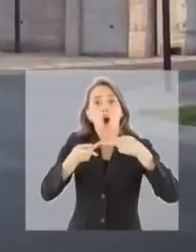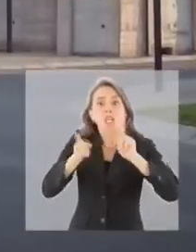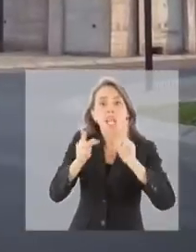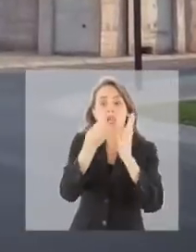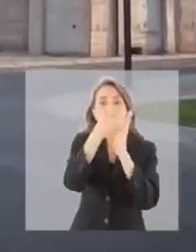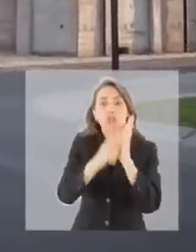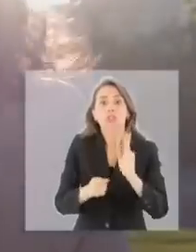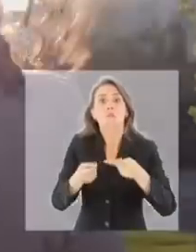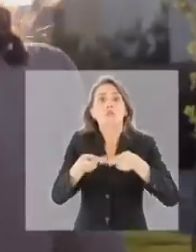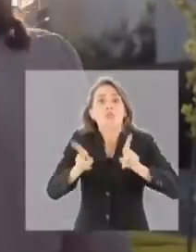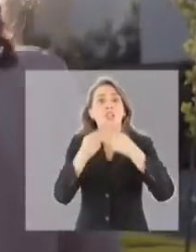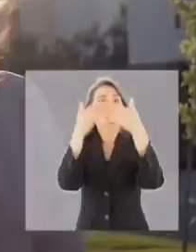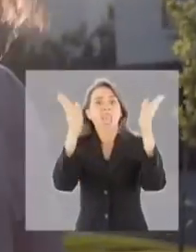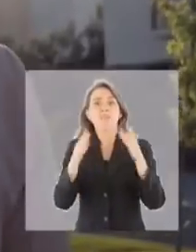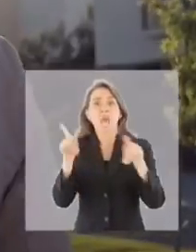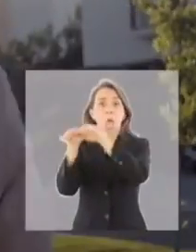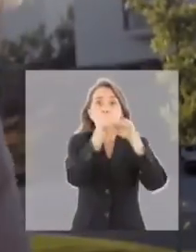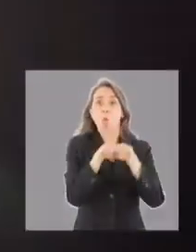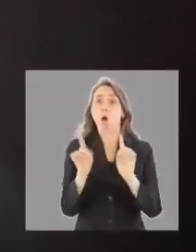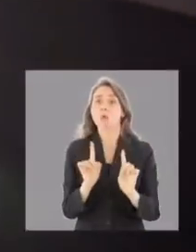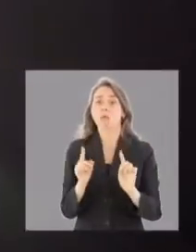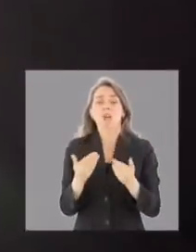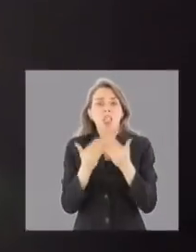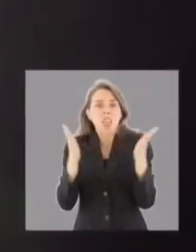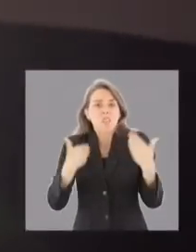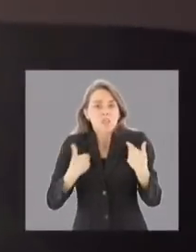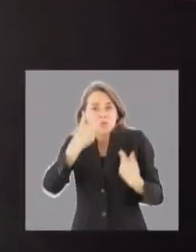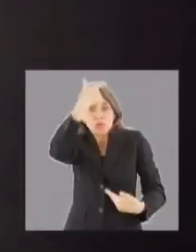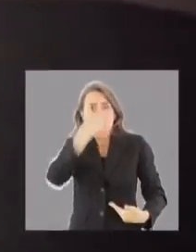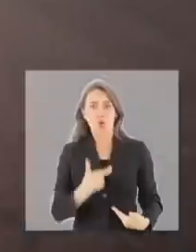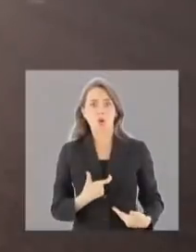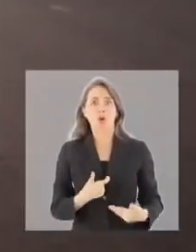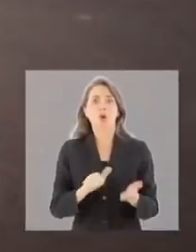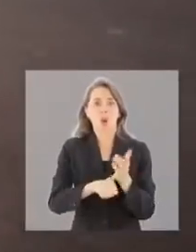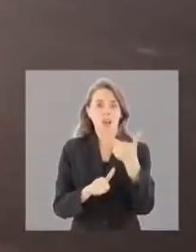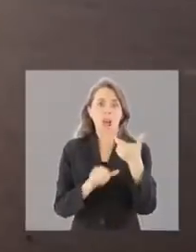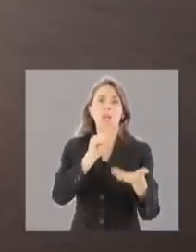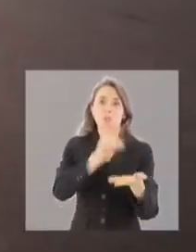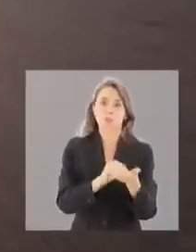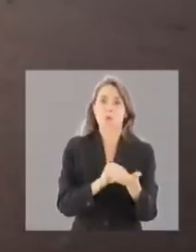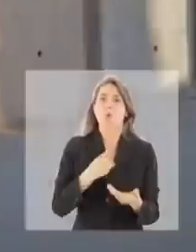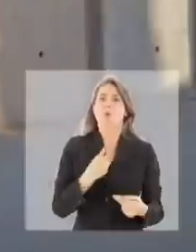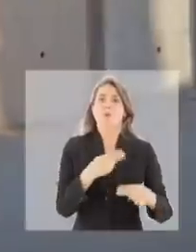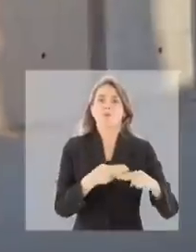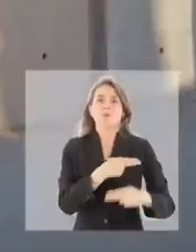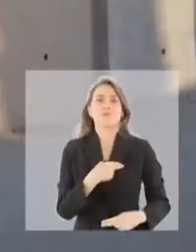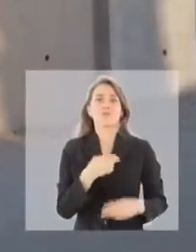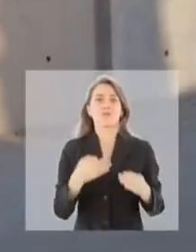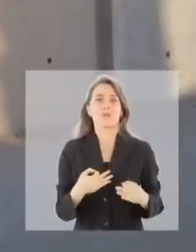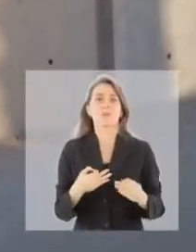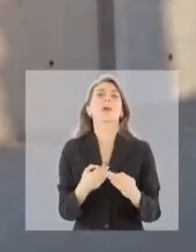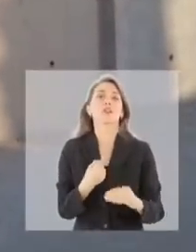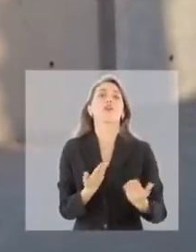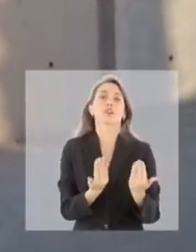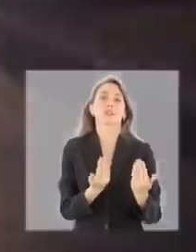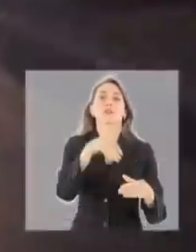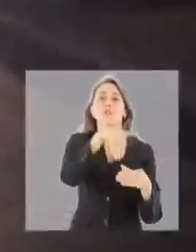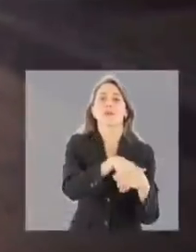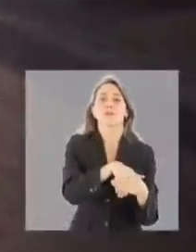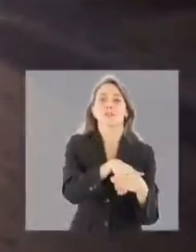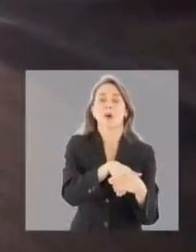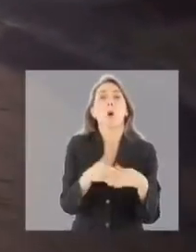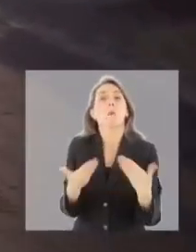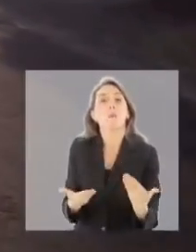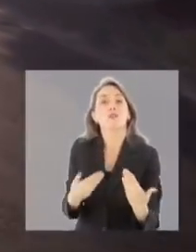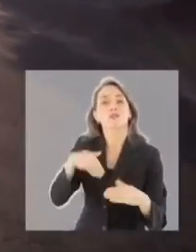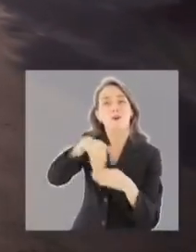el mismo reconocimiento, la misma libertad y los mismos derechos. Y la libertad de ser quien soy, reconocida en mi documento de identidad, es requisito